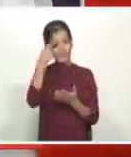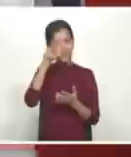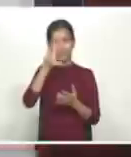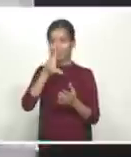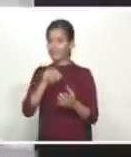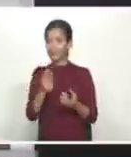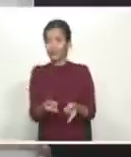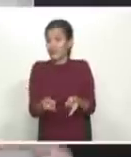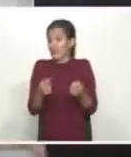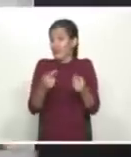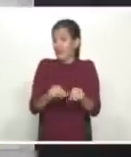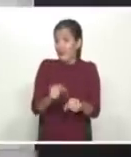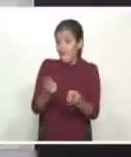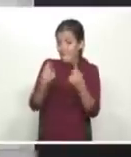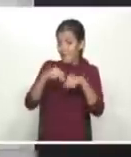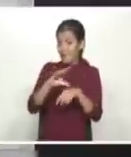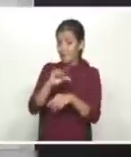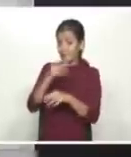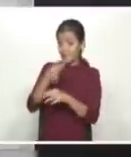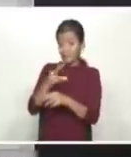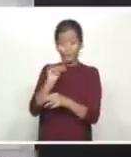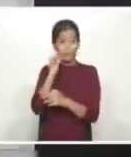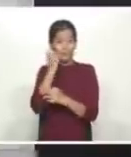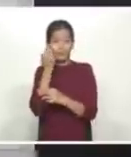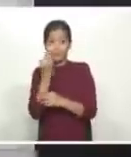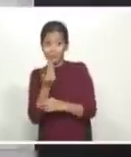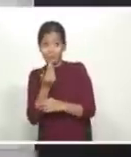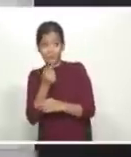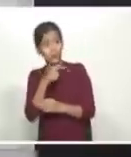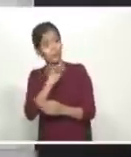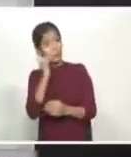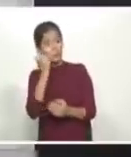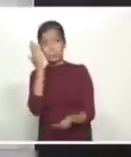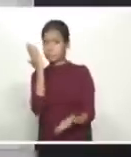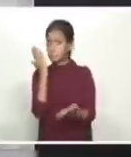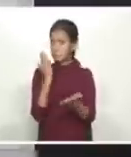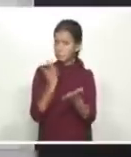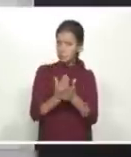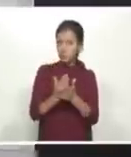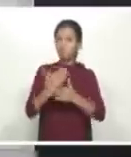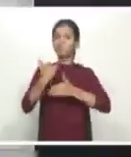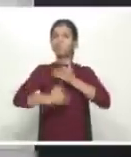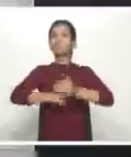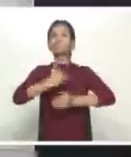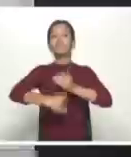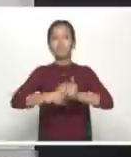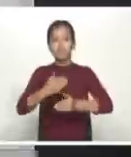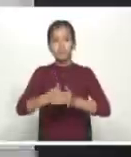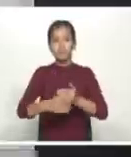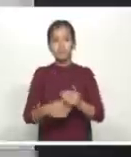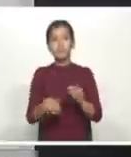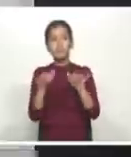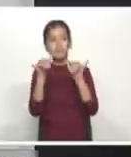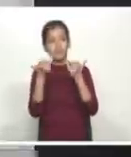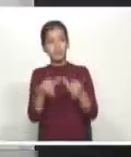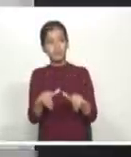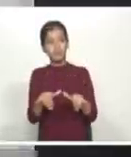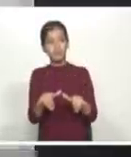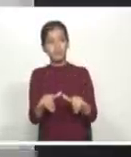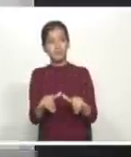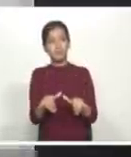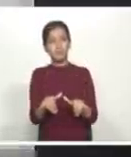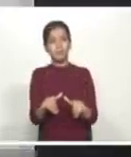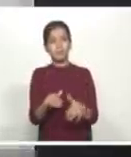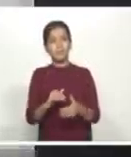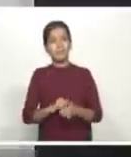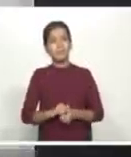para entorpecer todo ese proceso. Y vemos una presidenta totalmente decidida. Y yo aquí, Kimberly y Karim,